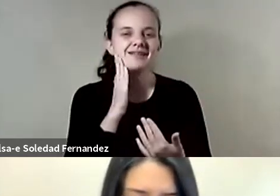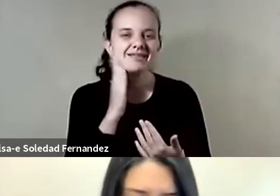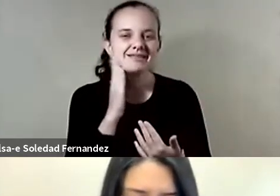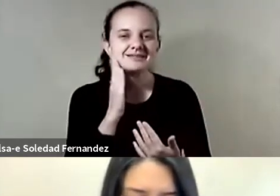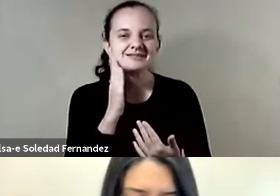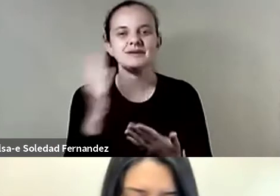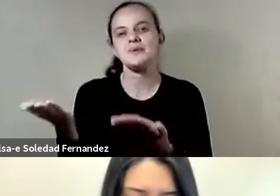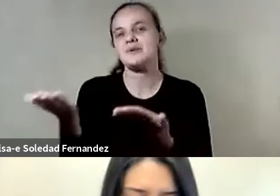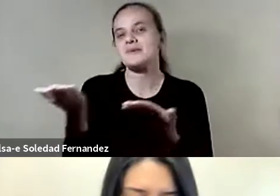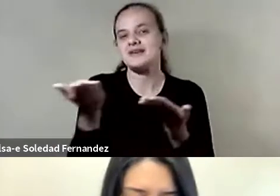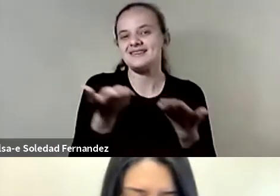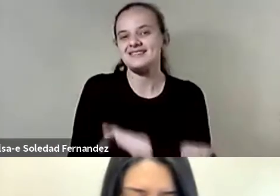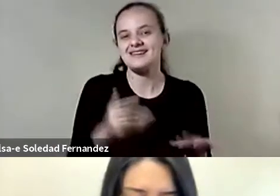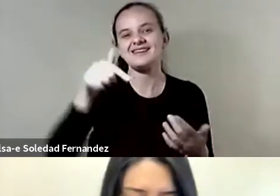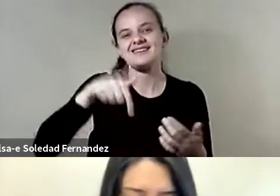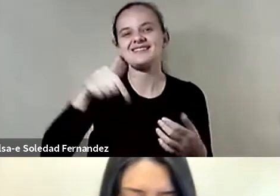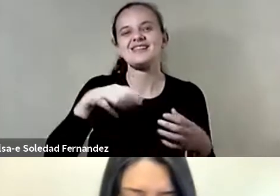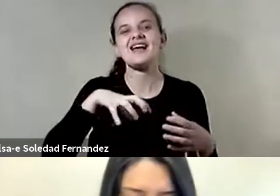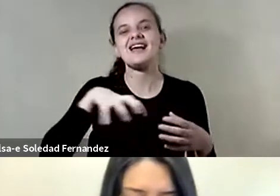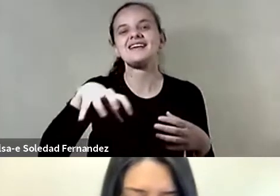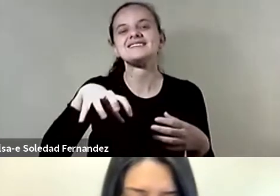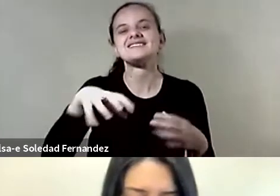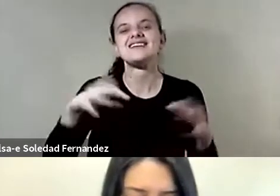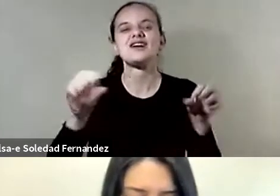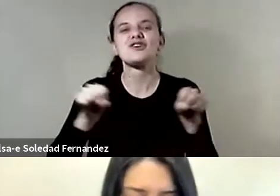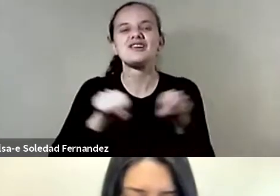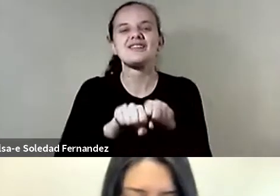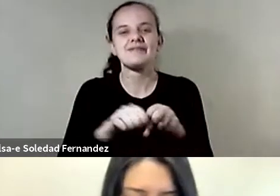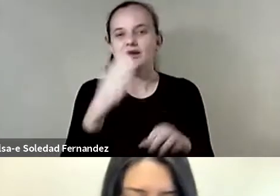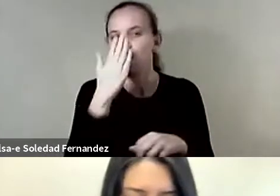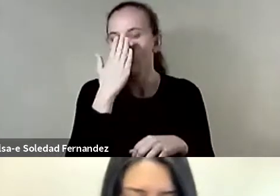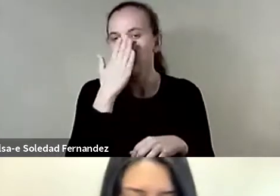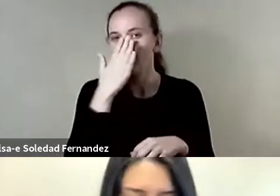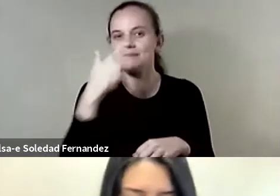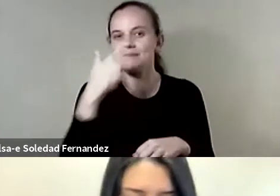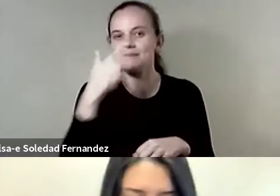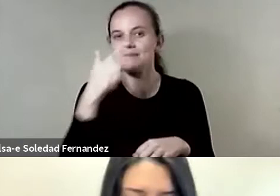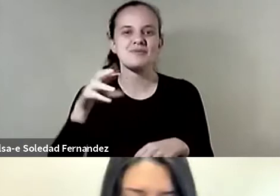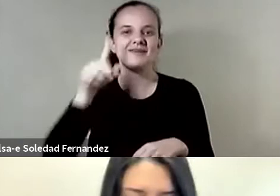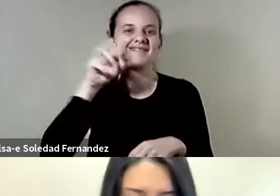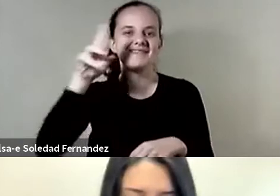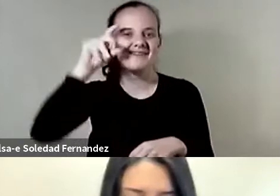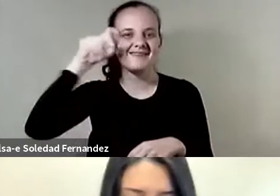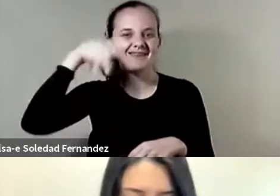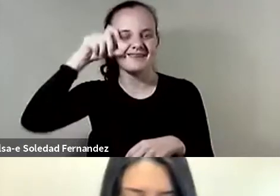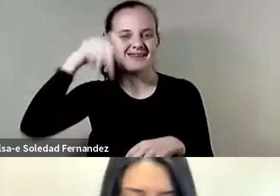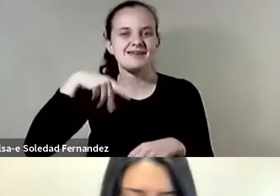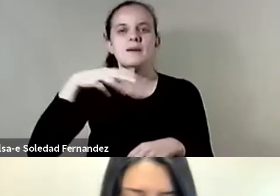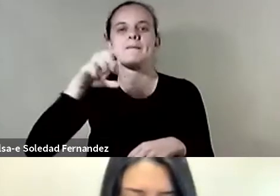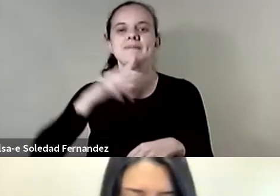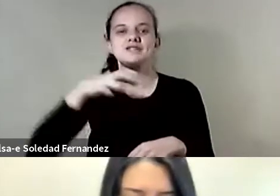Les damos la bienvenida desde la Agencia Conectividad Córdoba. Mi nombre es Irene Presti, soy la vicepresidenta de la